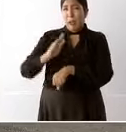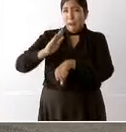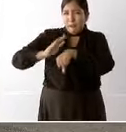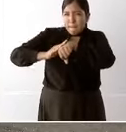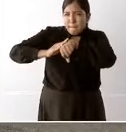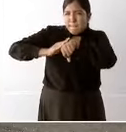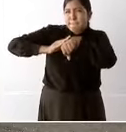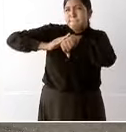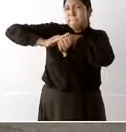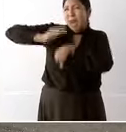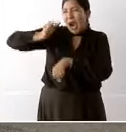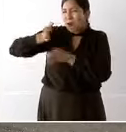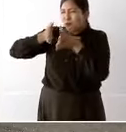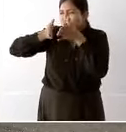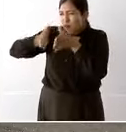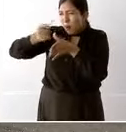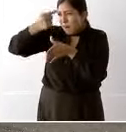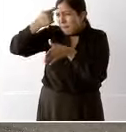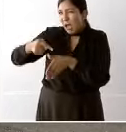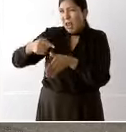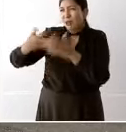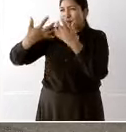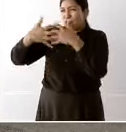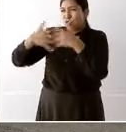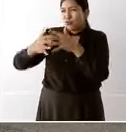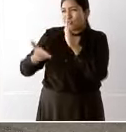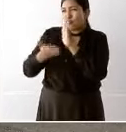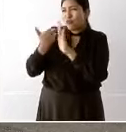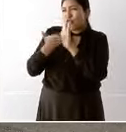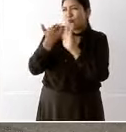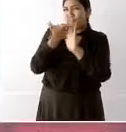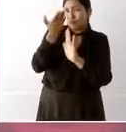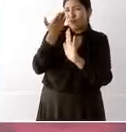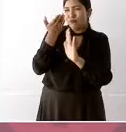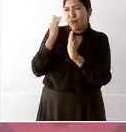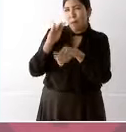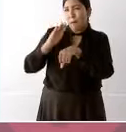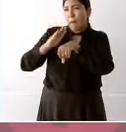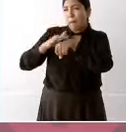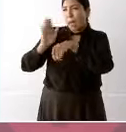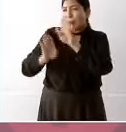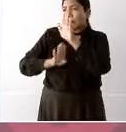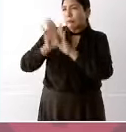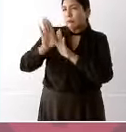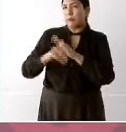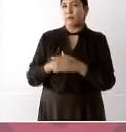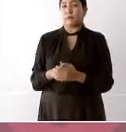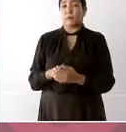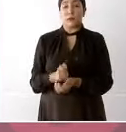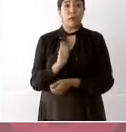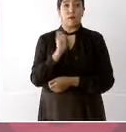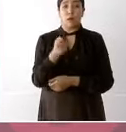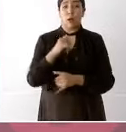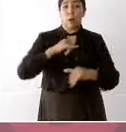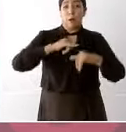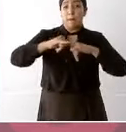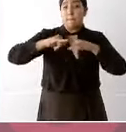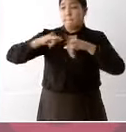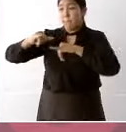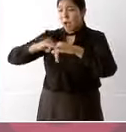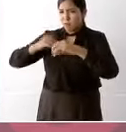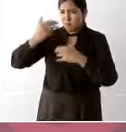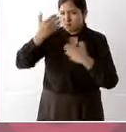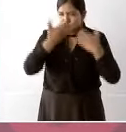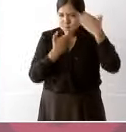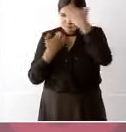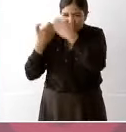Con el apoyo de estas instituciones, se realizaron análisis geoespaciales técnicos y cartográficos para la identificación